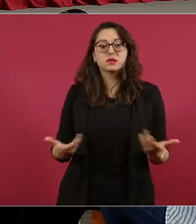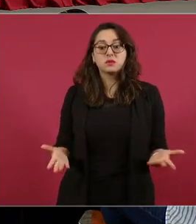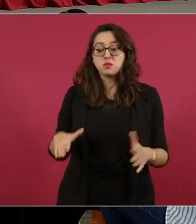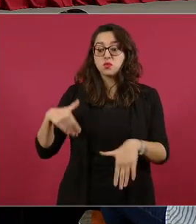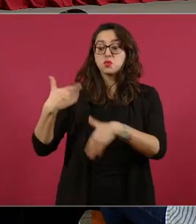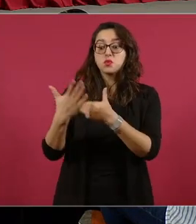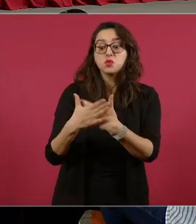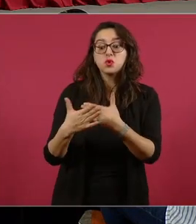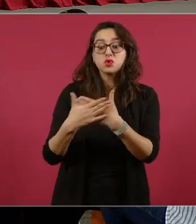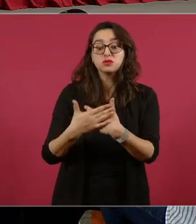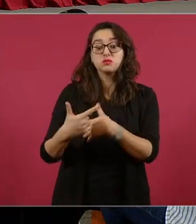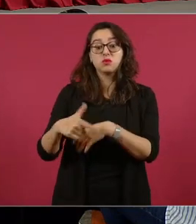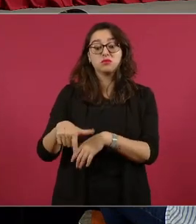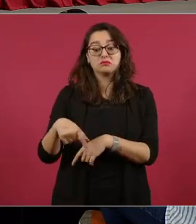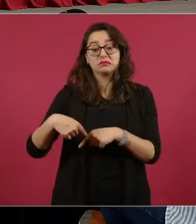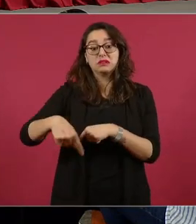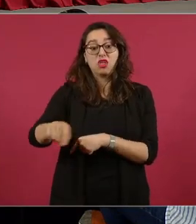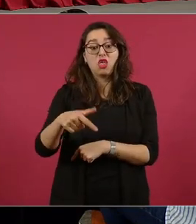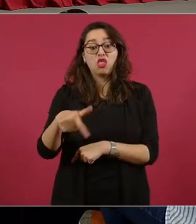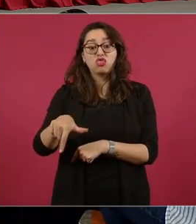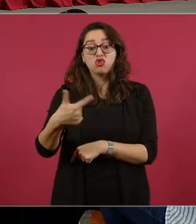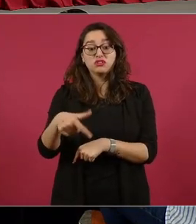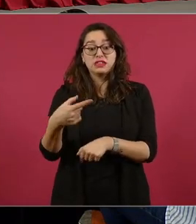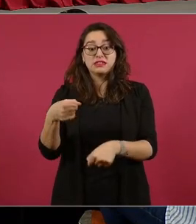se cumplen 3 meses.